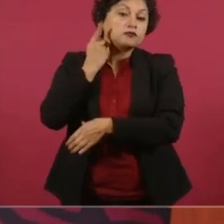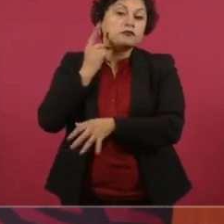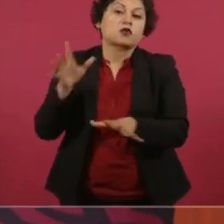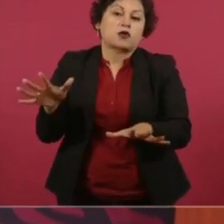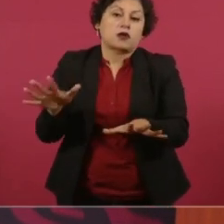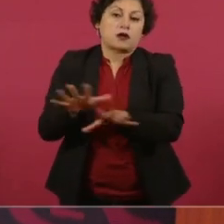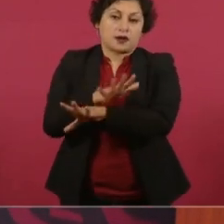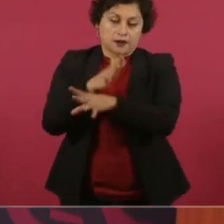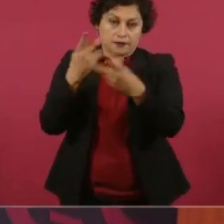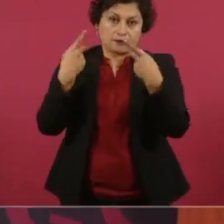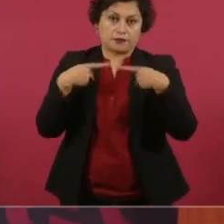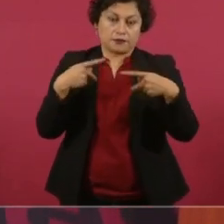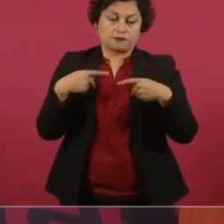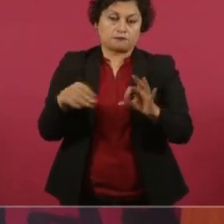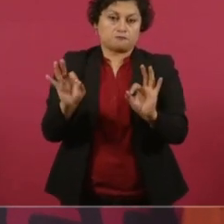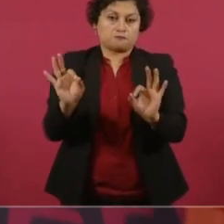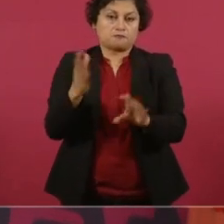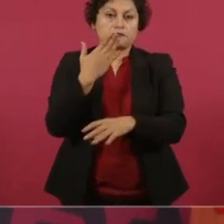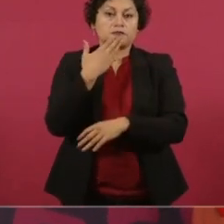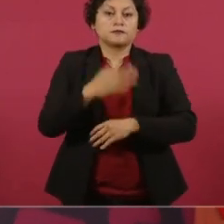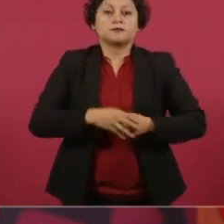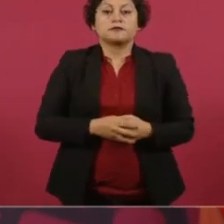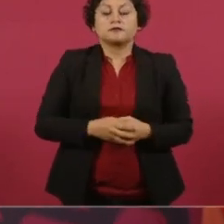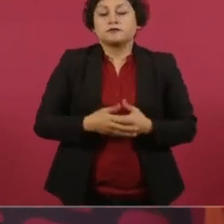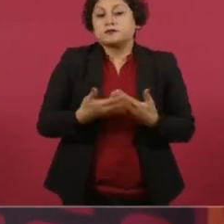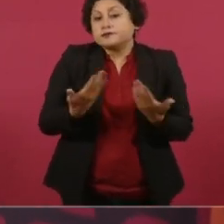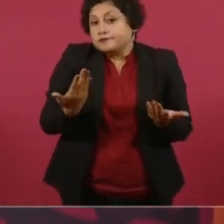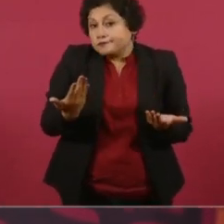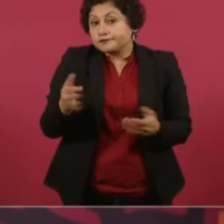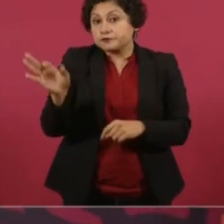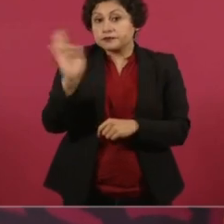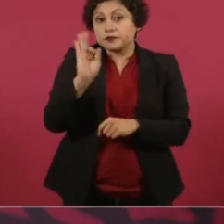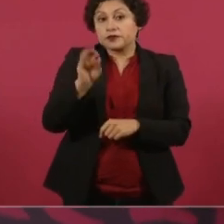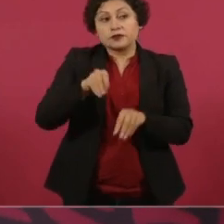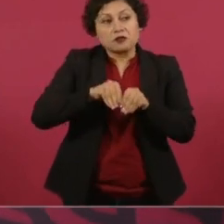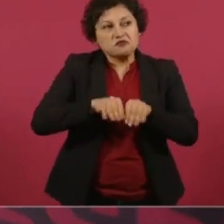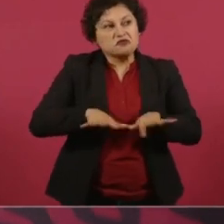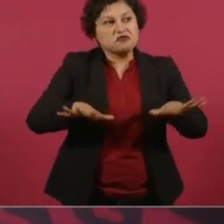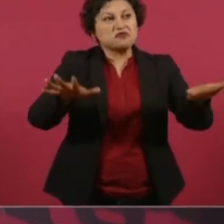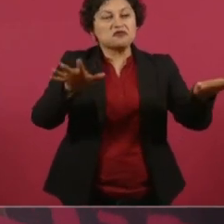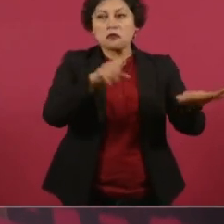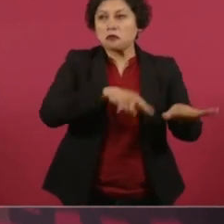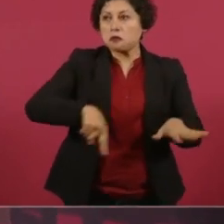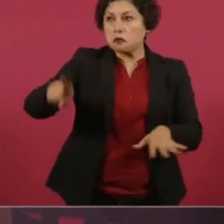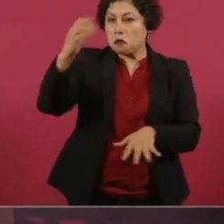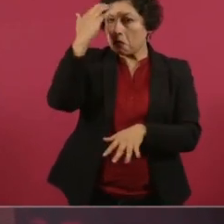A lo mejor no se difundió mucho,